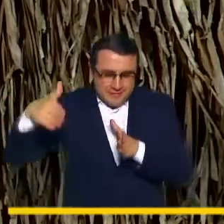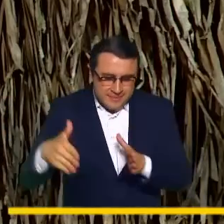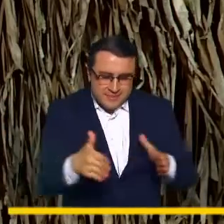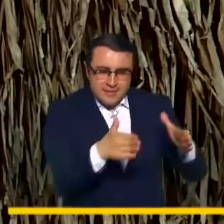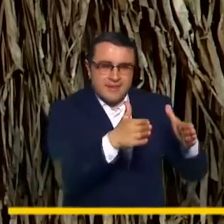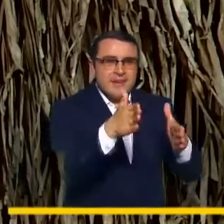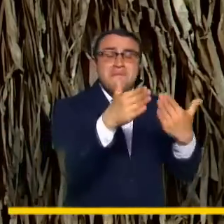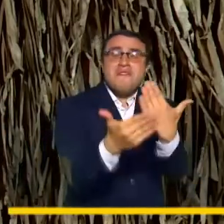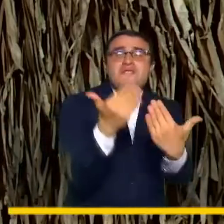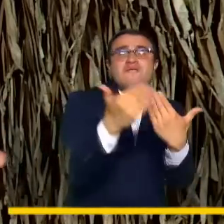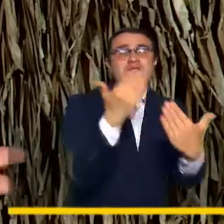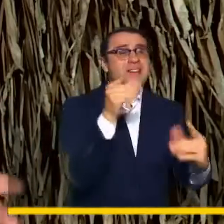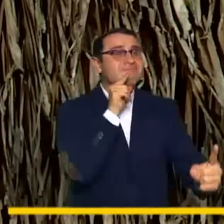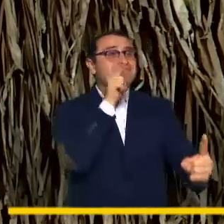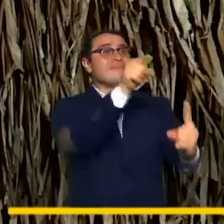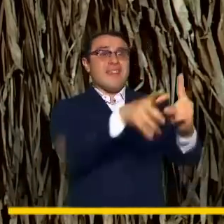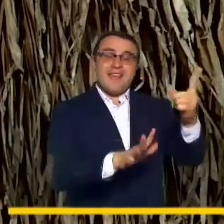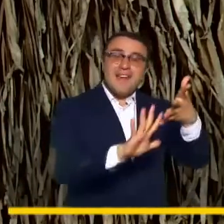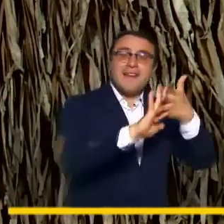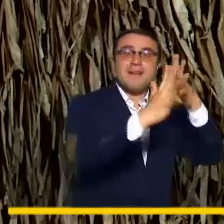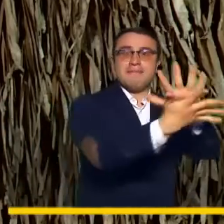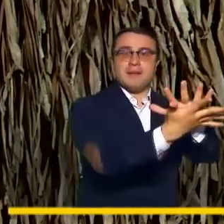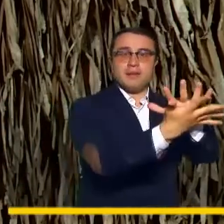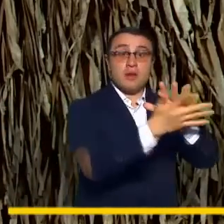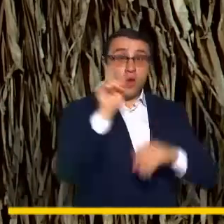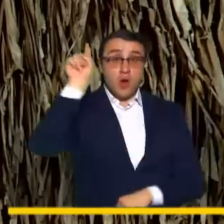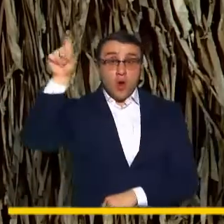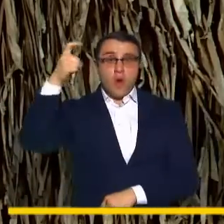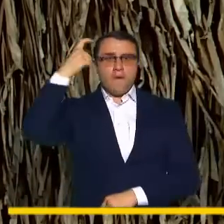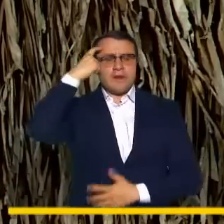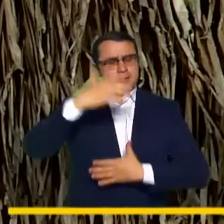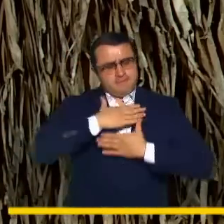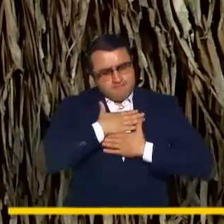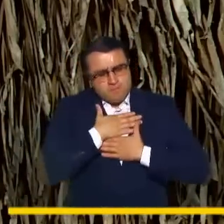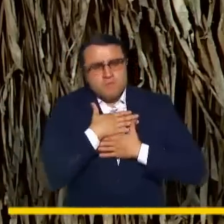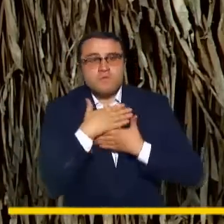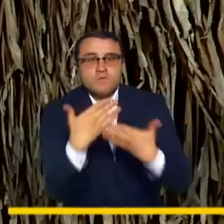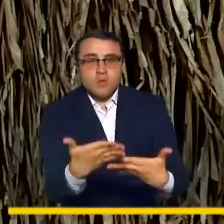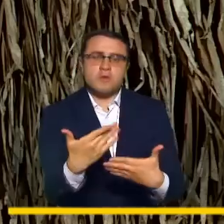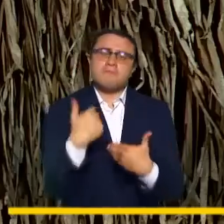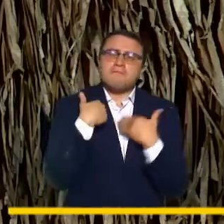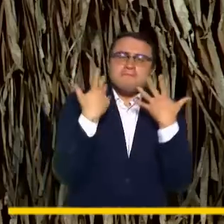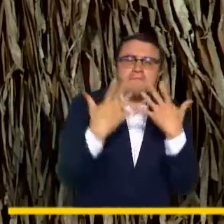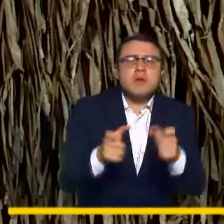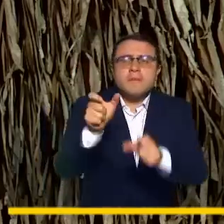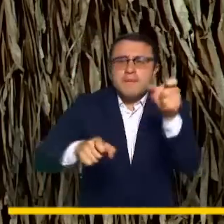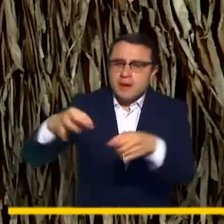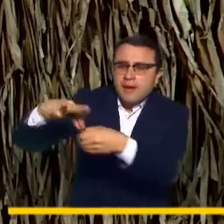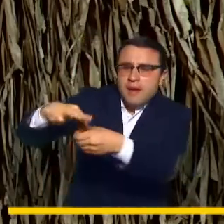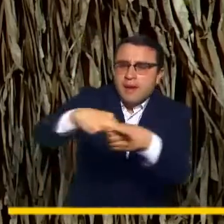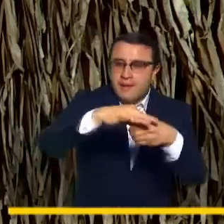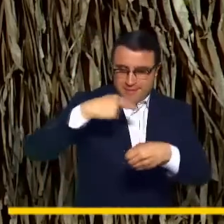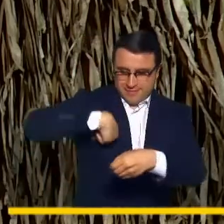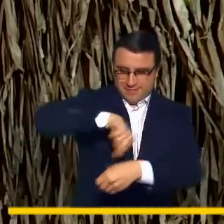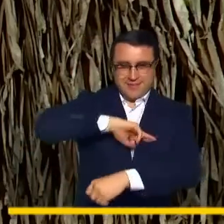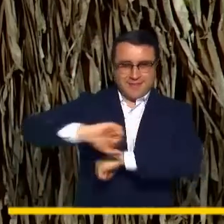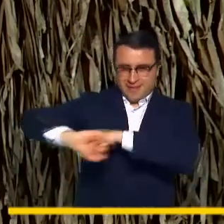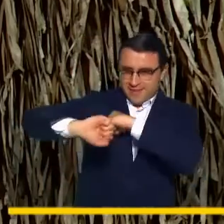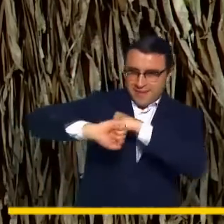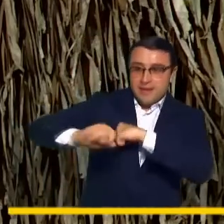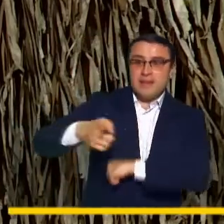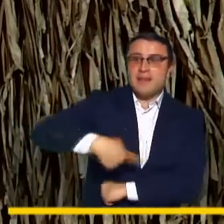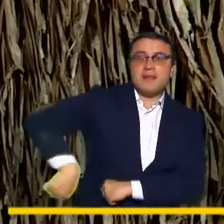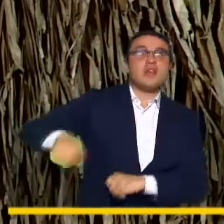fácil. El gobierno está dispuesto. Y yo espero que las gentes que votaron por nosotros